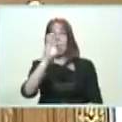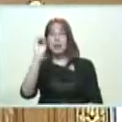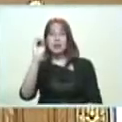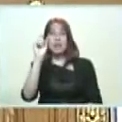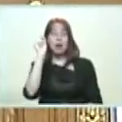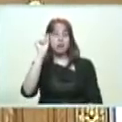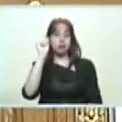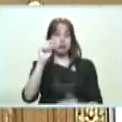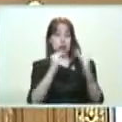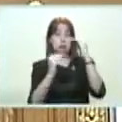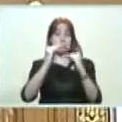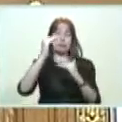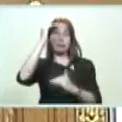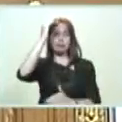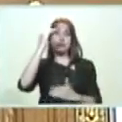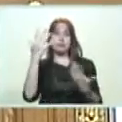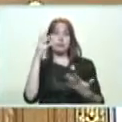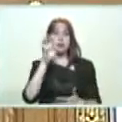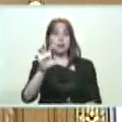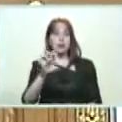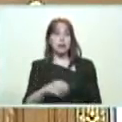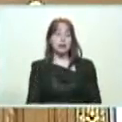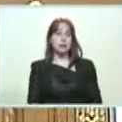puntos del país.